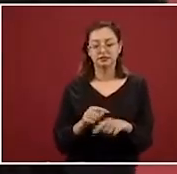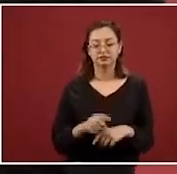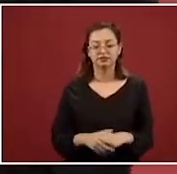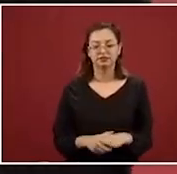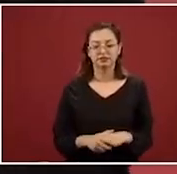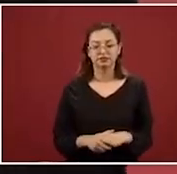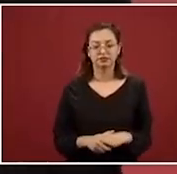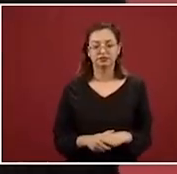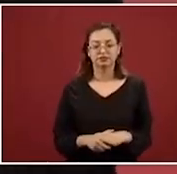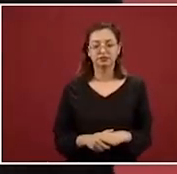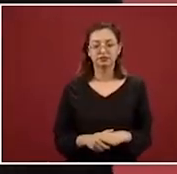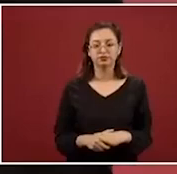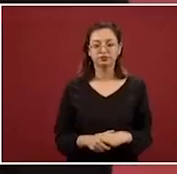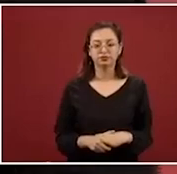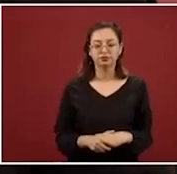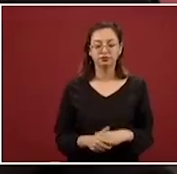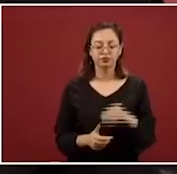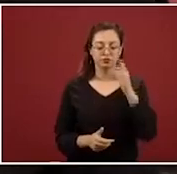y